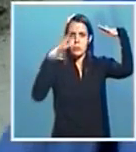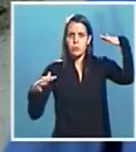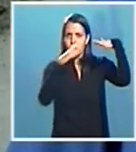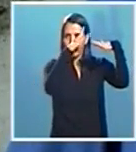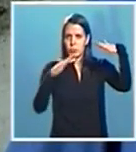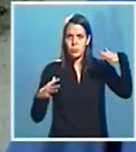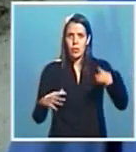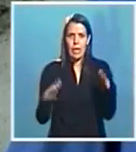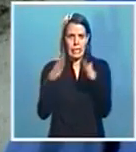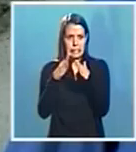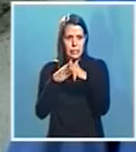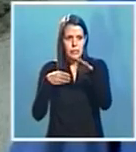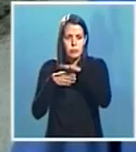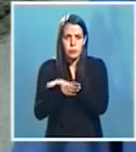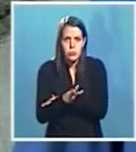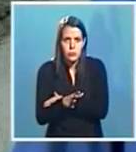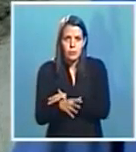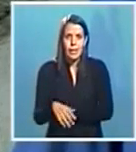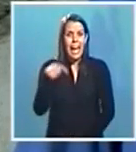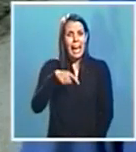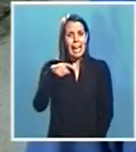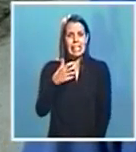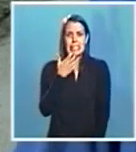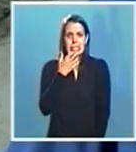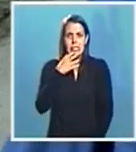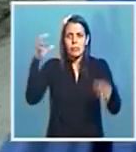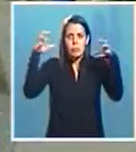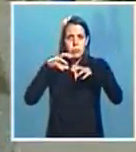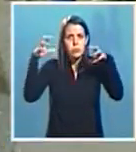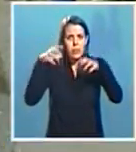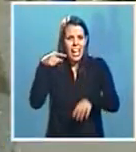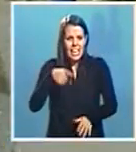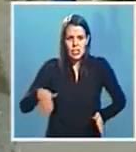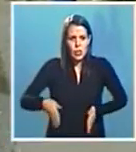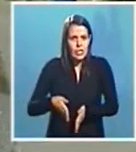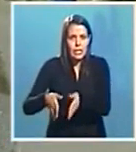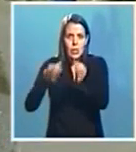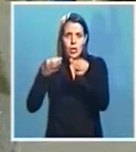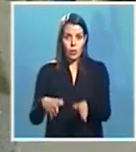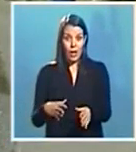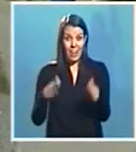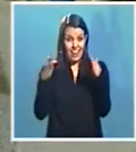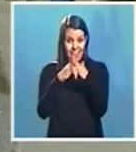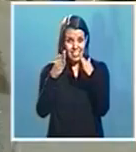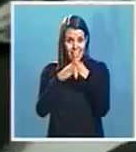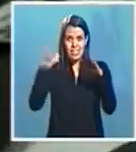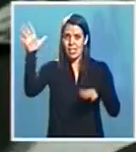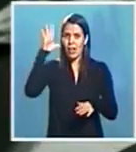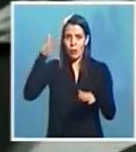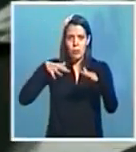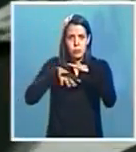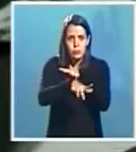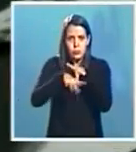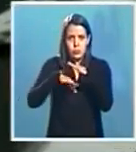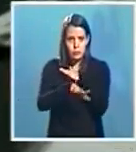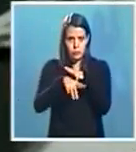vai. Aquí, cando chovía, isto... Este era un río. A auga chegaba a entrar nas casas. A ver, a auga viña por